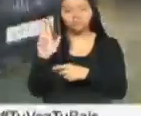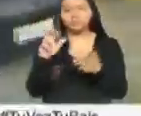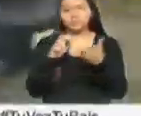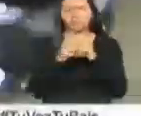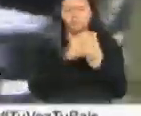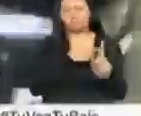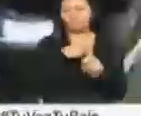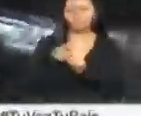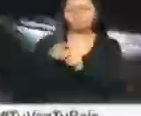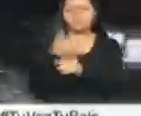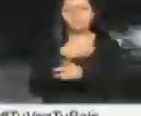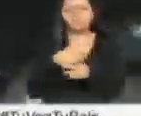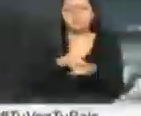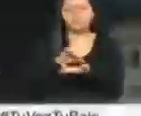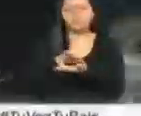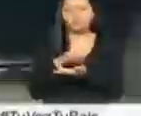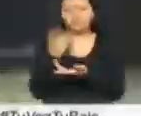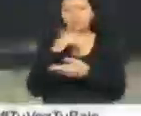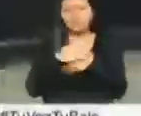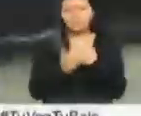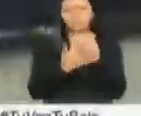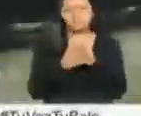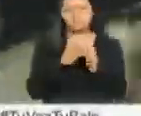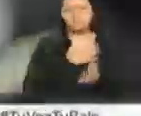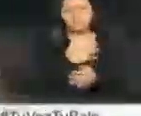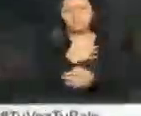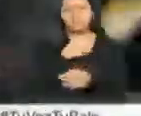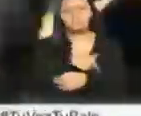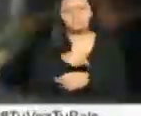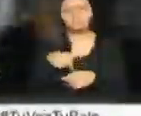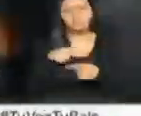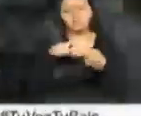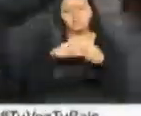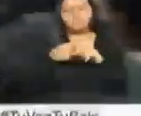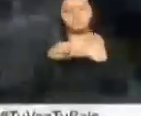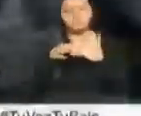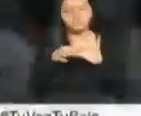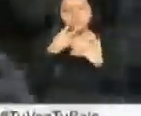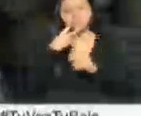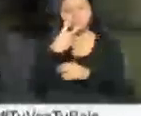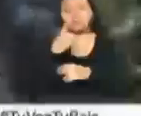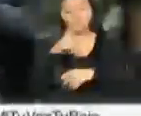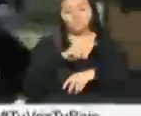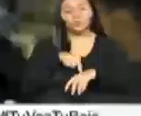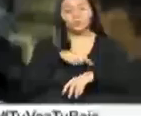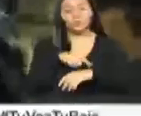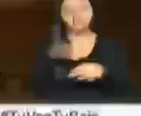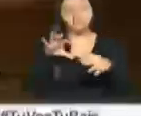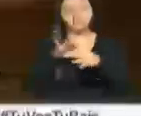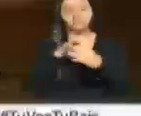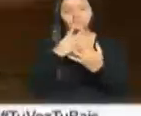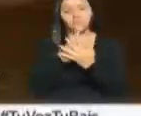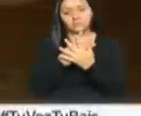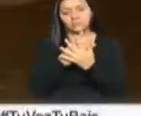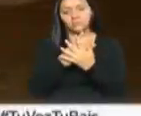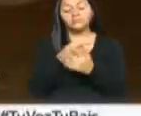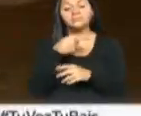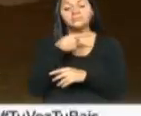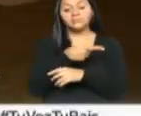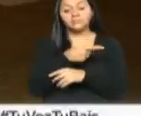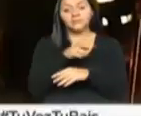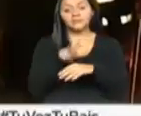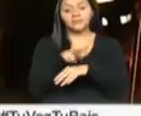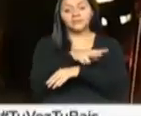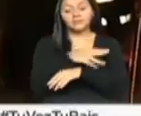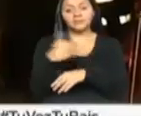Tribunal Constitucional confirmó la destitución y la Procuraduría interrogó a Park durante 21 horas antes de solicitar su arresto. La Fiscalía